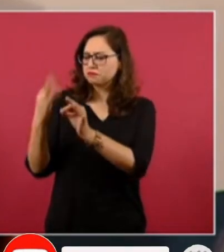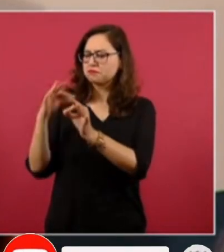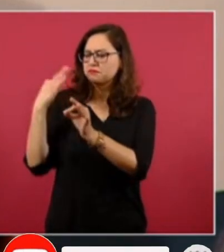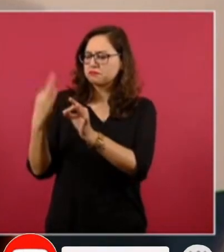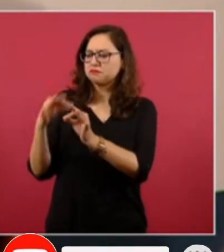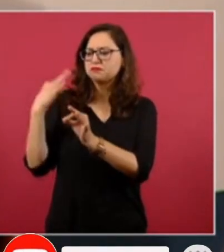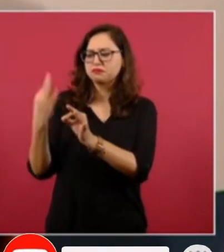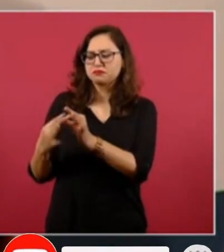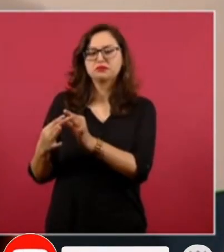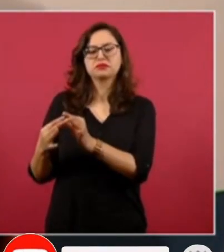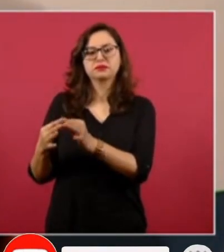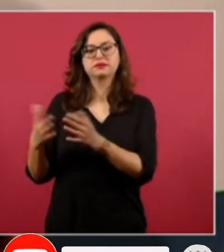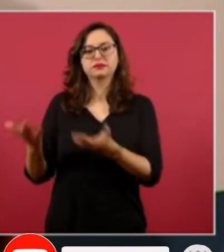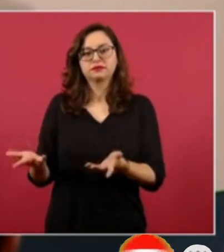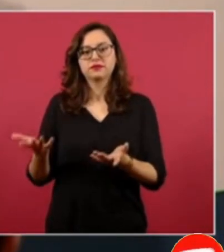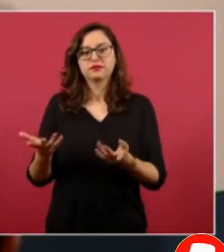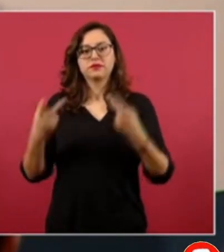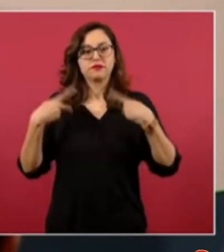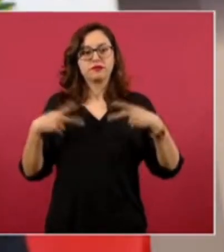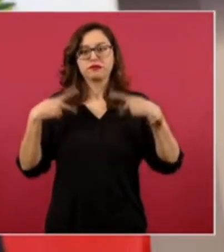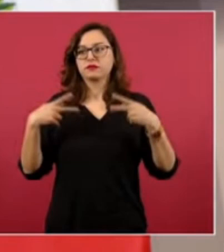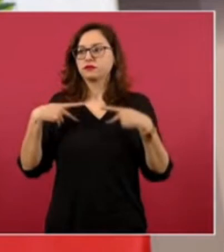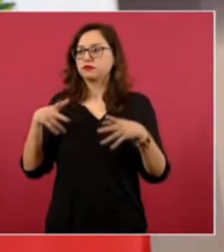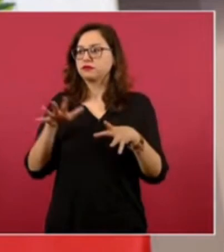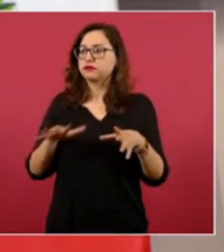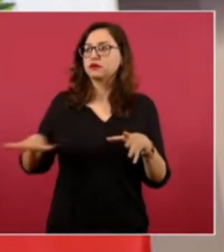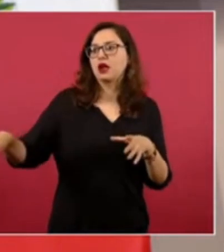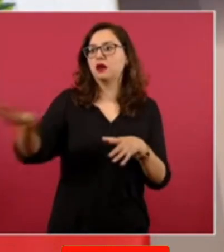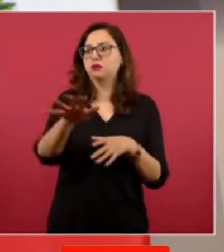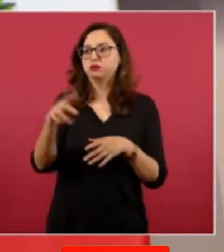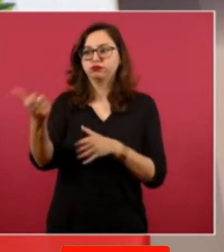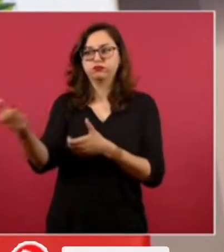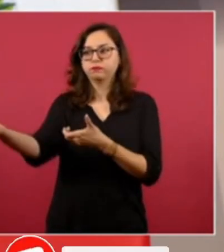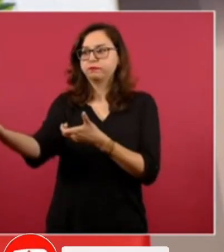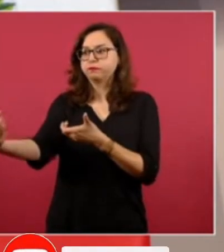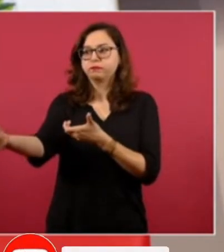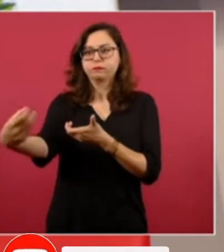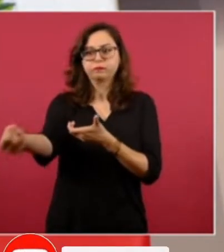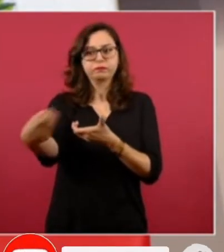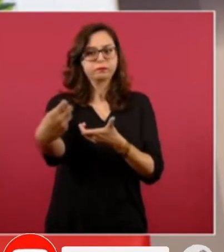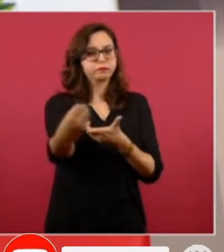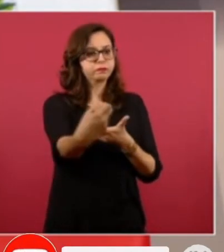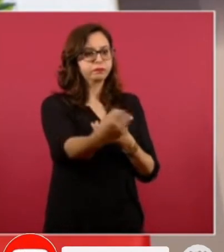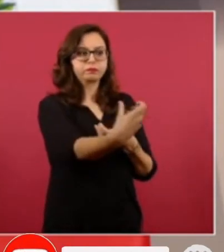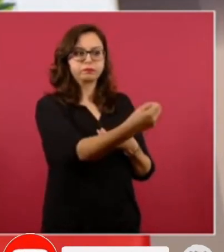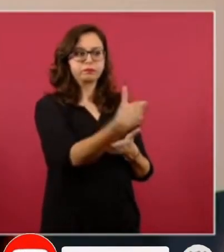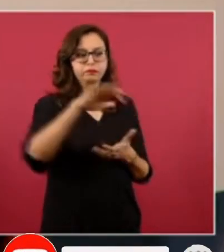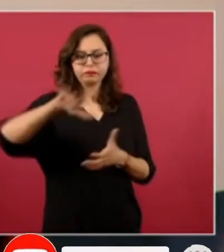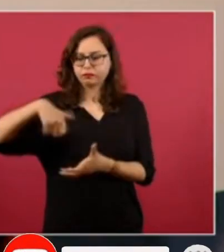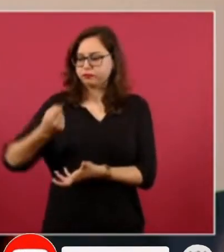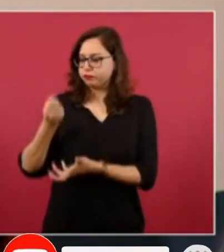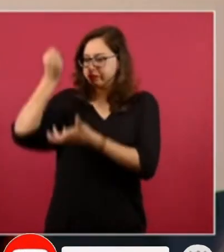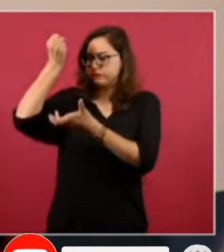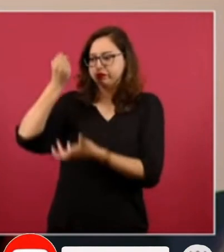está recaudando lo programado en la ley de ingresos año